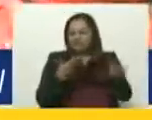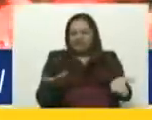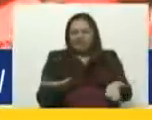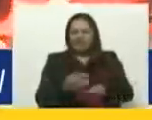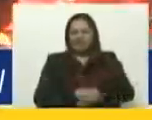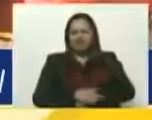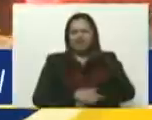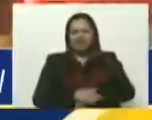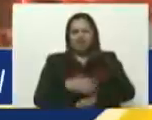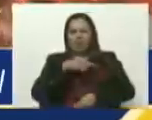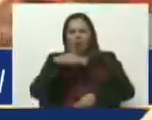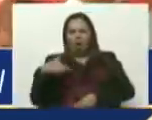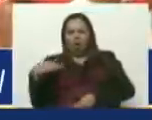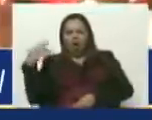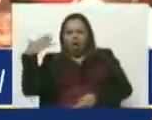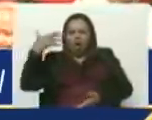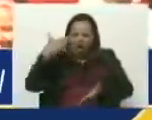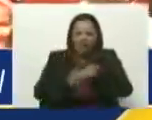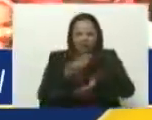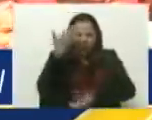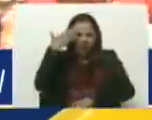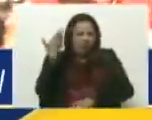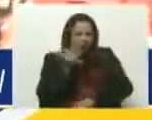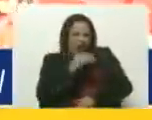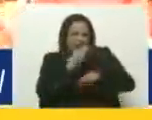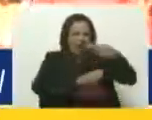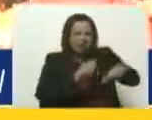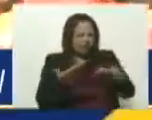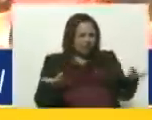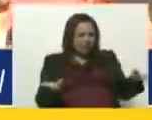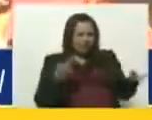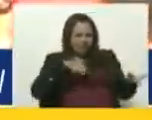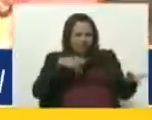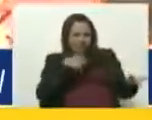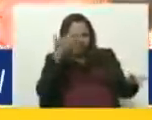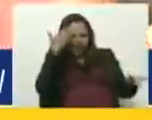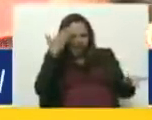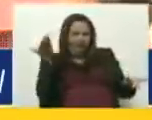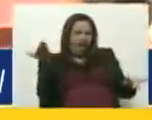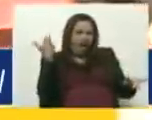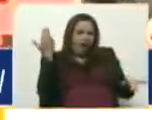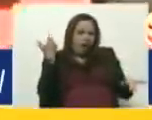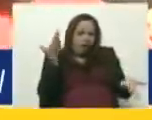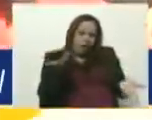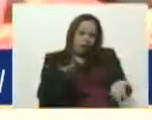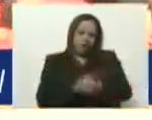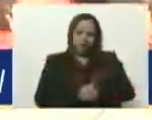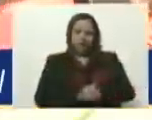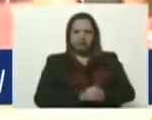hace tiempo sabemos en qué andan ellos pues en qué andan ellos